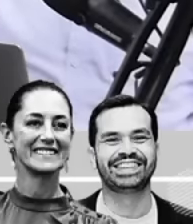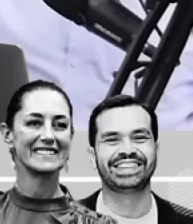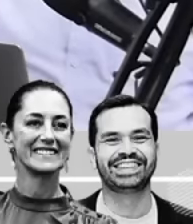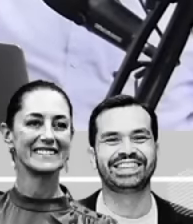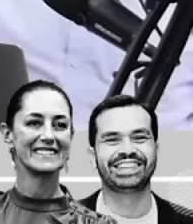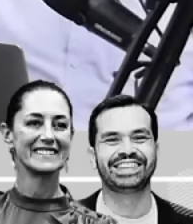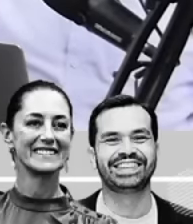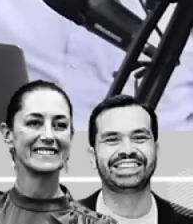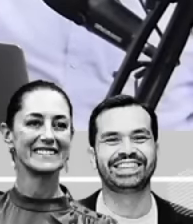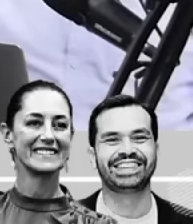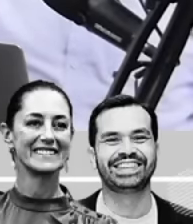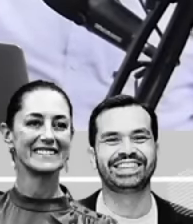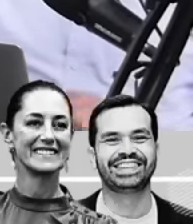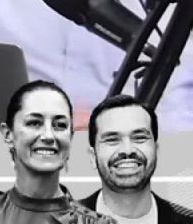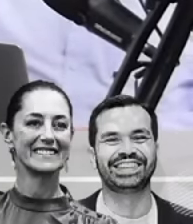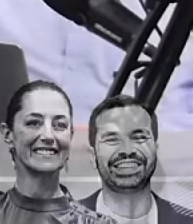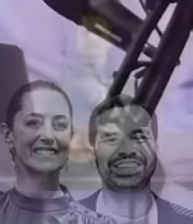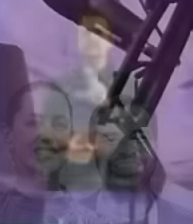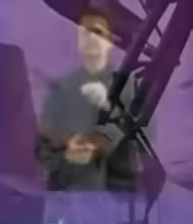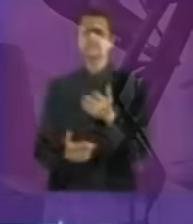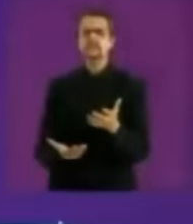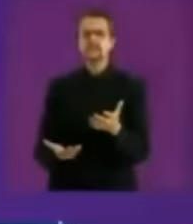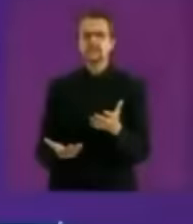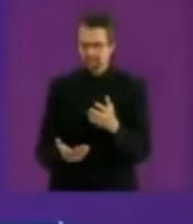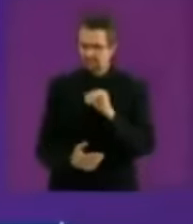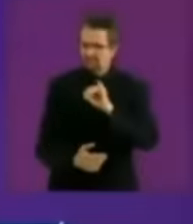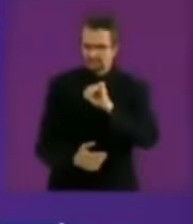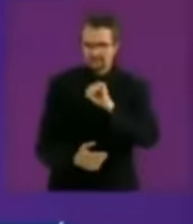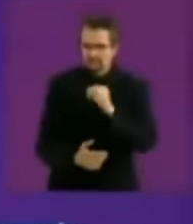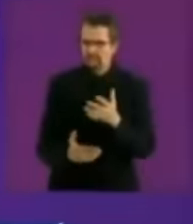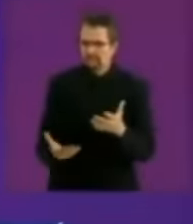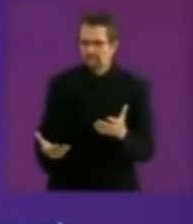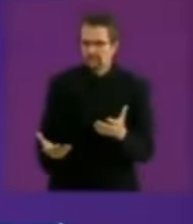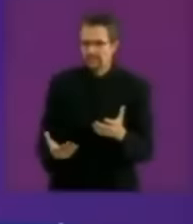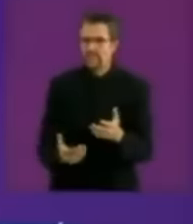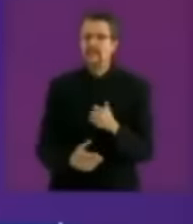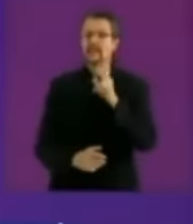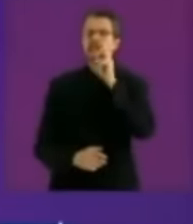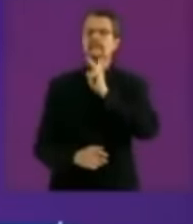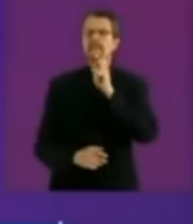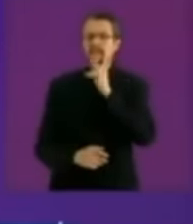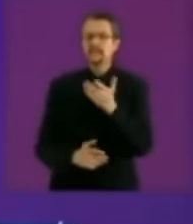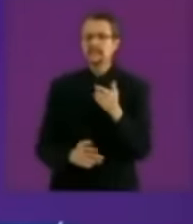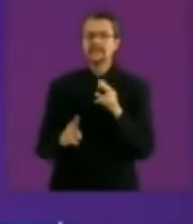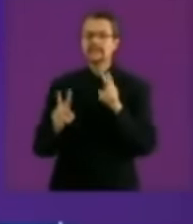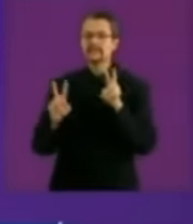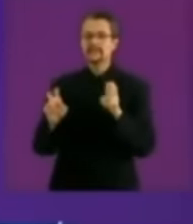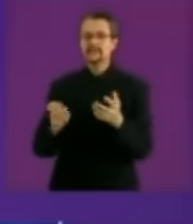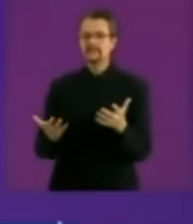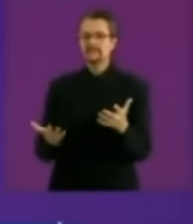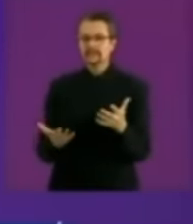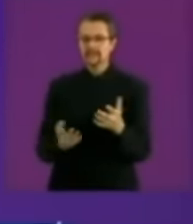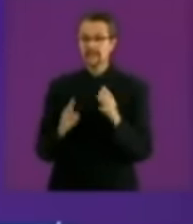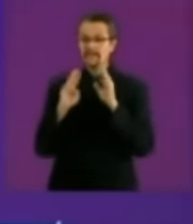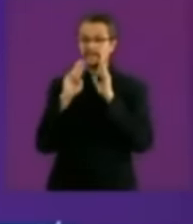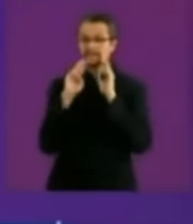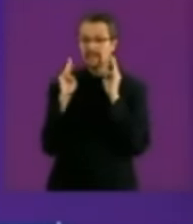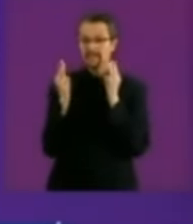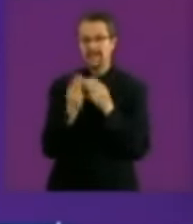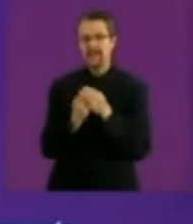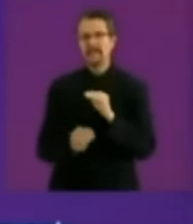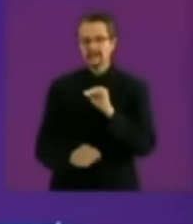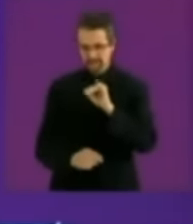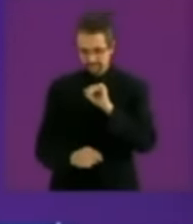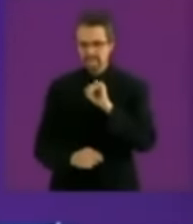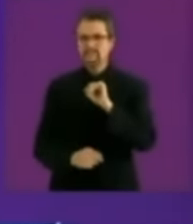la candidata Claudia Sheinbaum se enfocó desde el inicio en temas que a